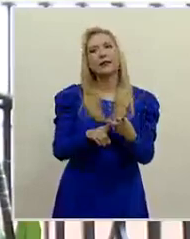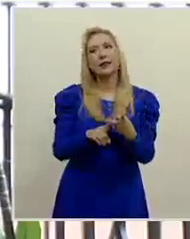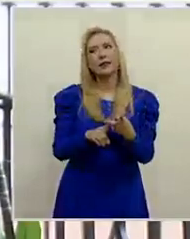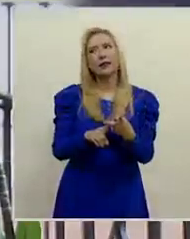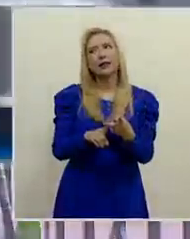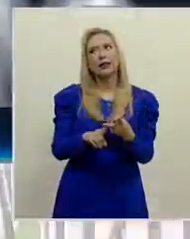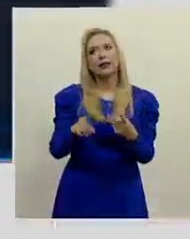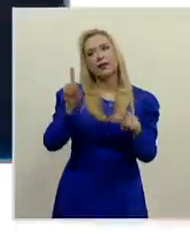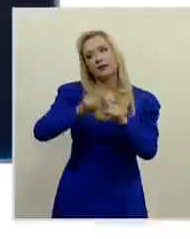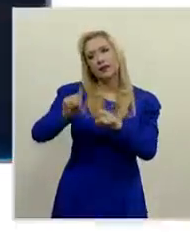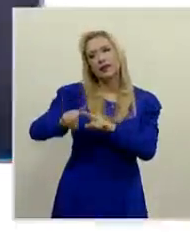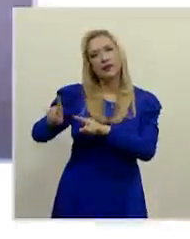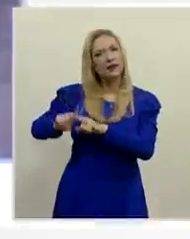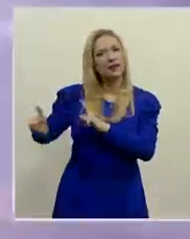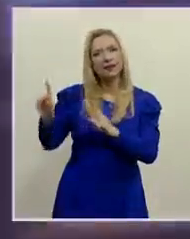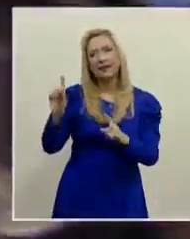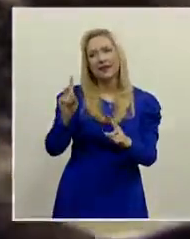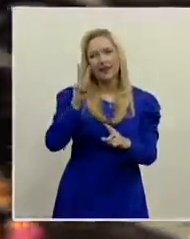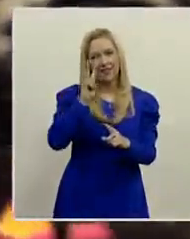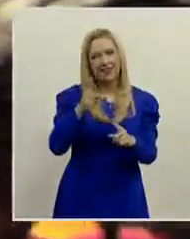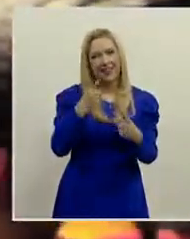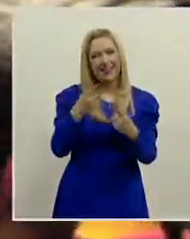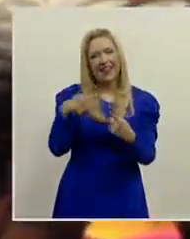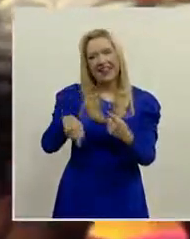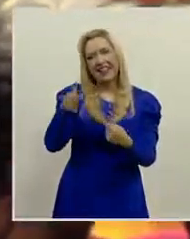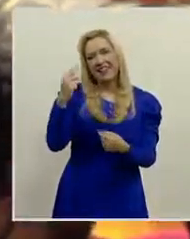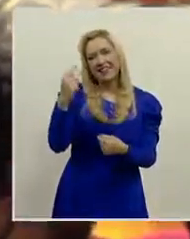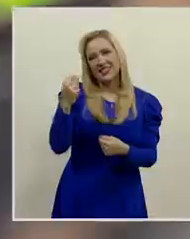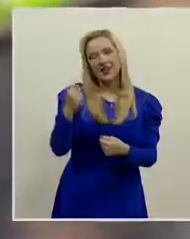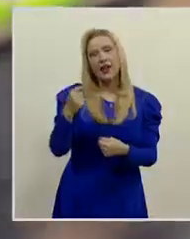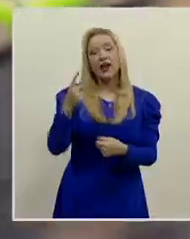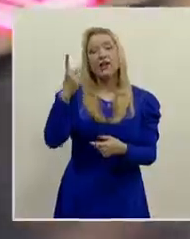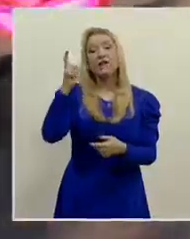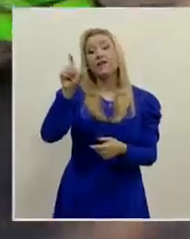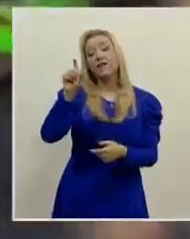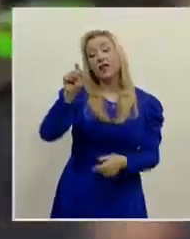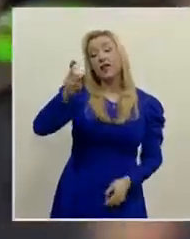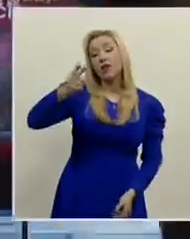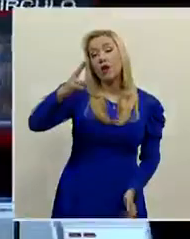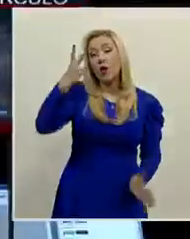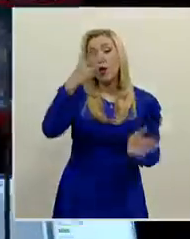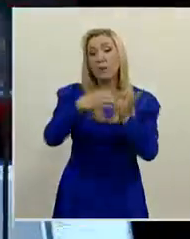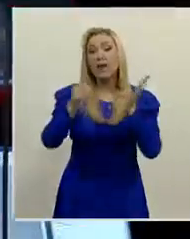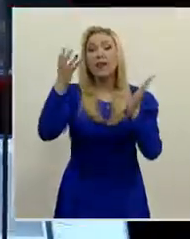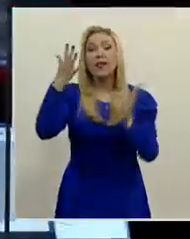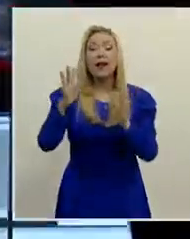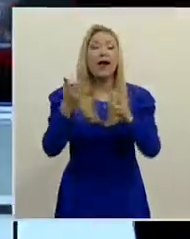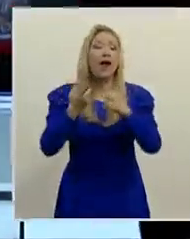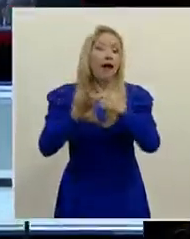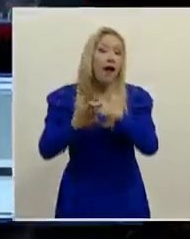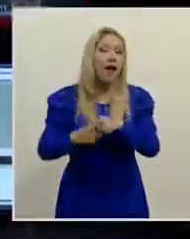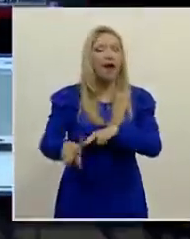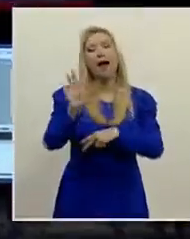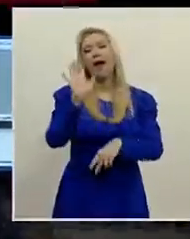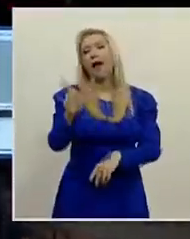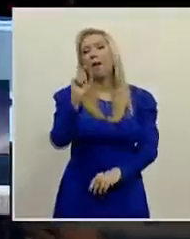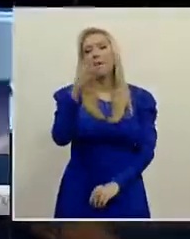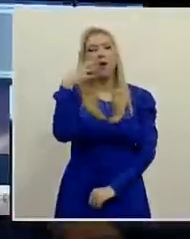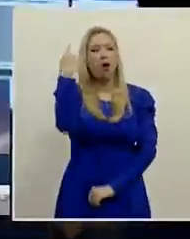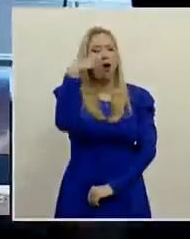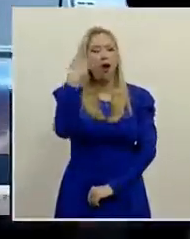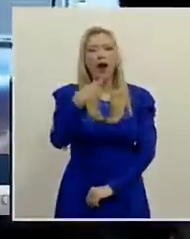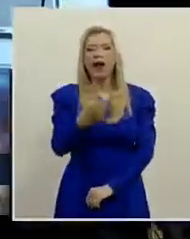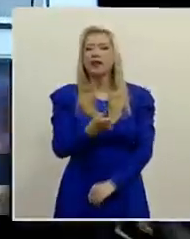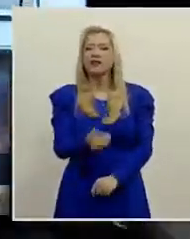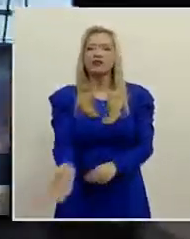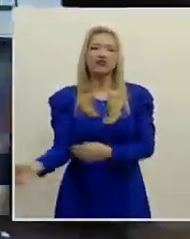los programas. El 20 de noviembre de 2010, el canal de la Suprema Corte inició transmisiones las 24 horas